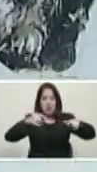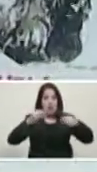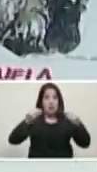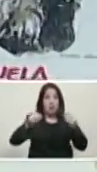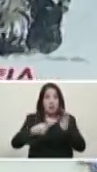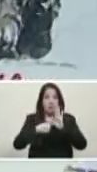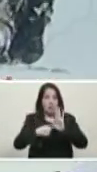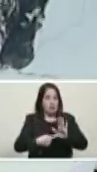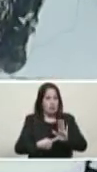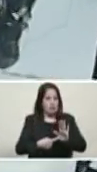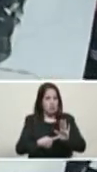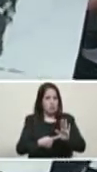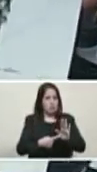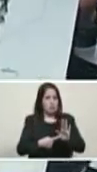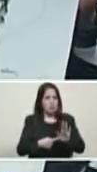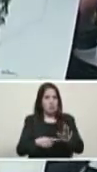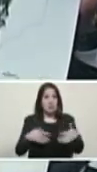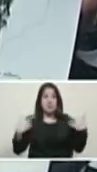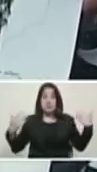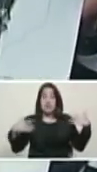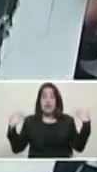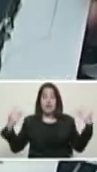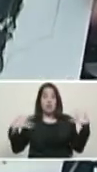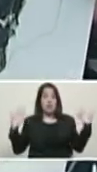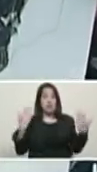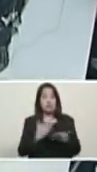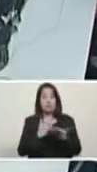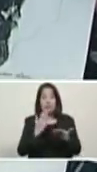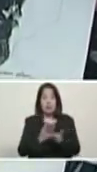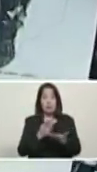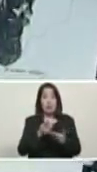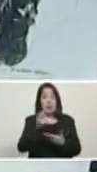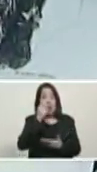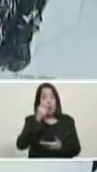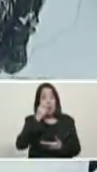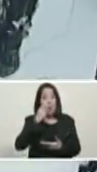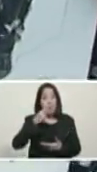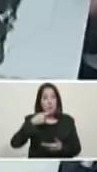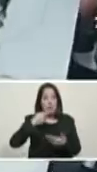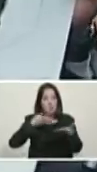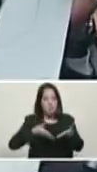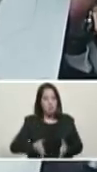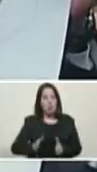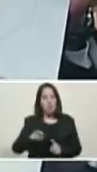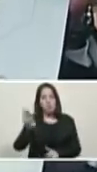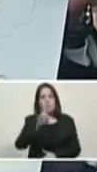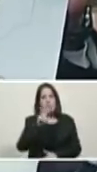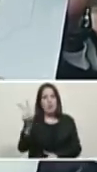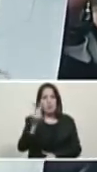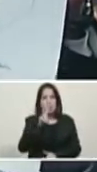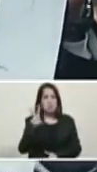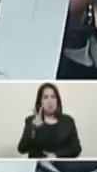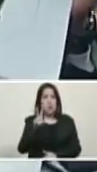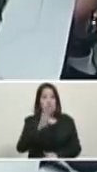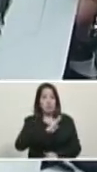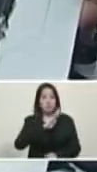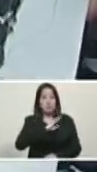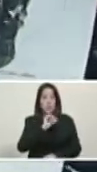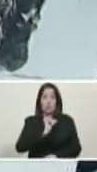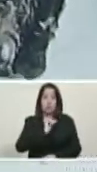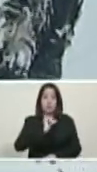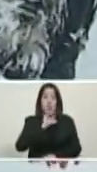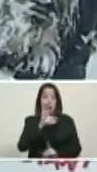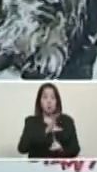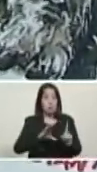reverón celebrando además la maravilla de que venezuela haya parido estos artistas cultores y creadores que forman parte de nuestra identidad cultural el imperialismo